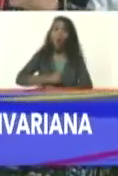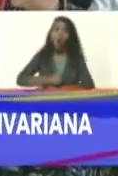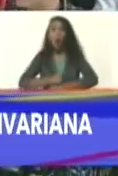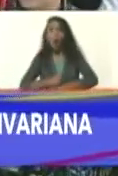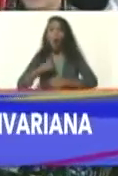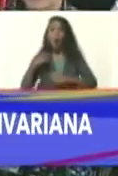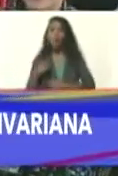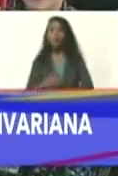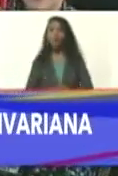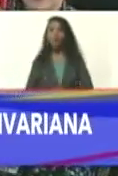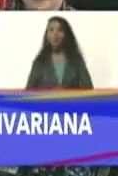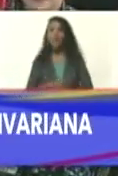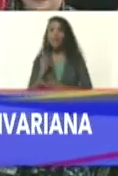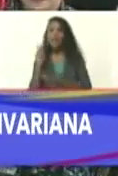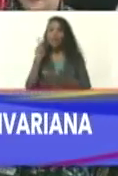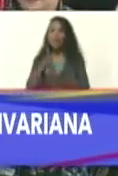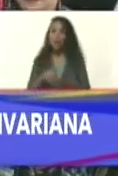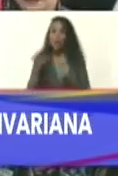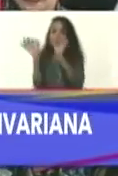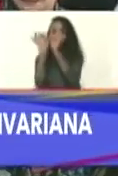Deben estar llegando los regalos, ¿verdad?